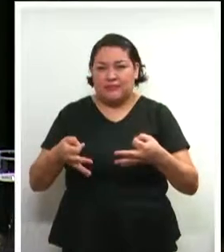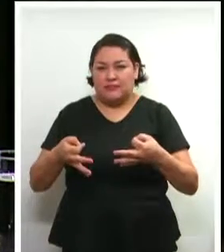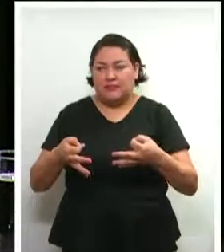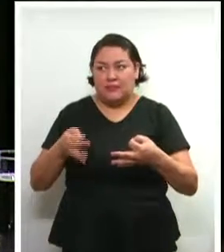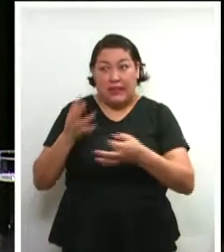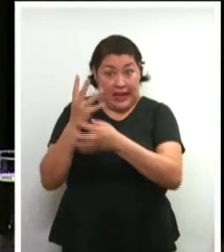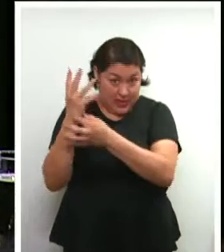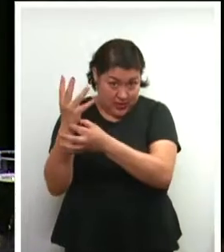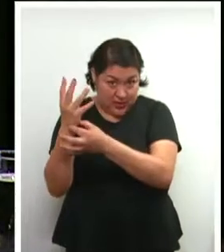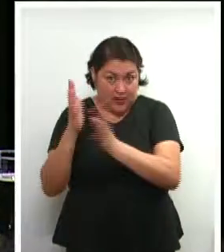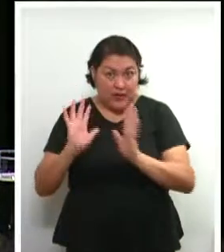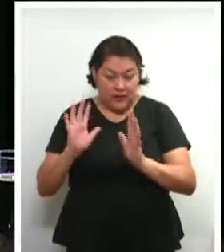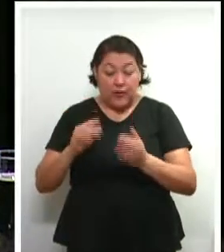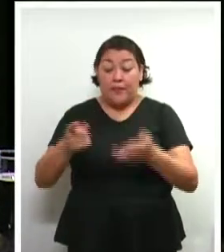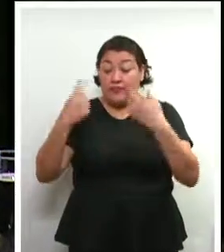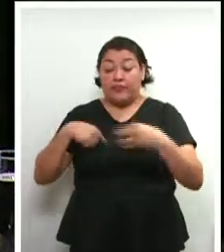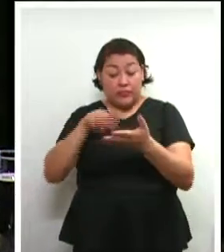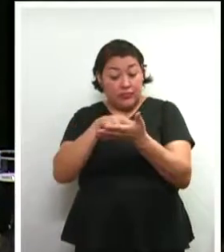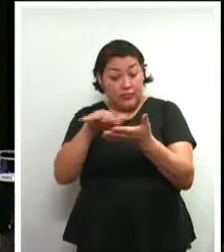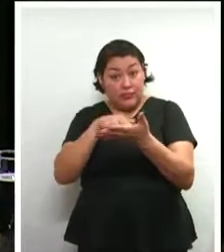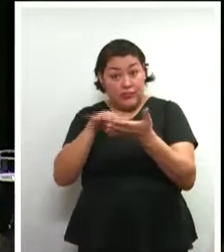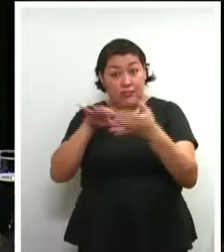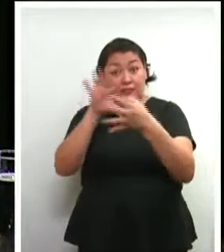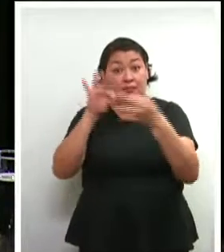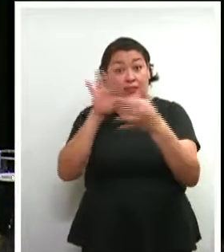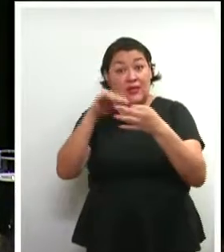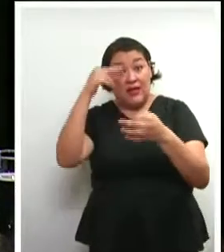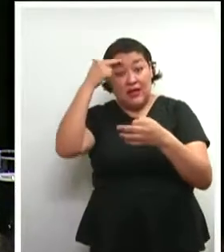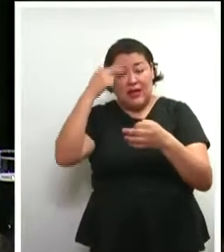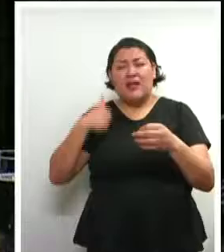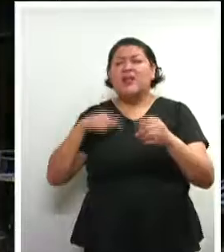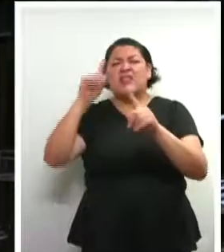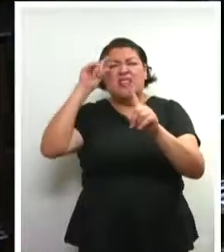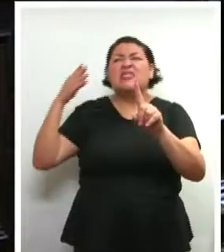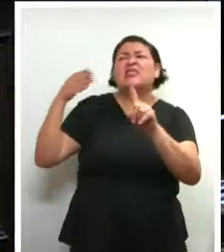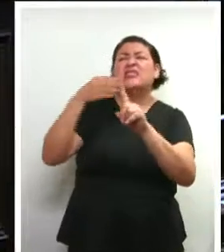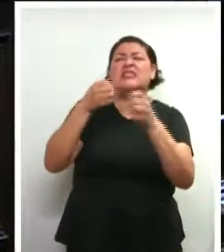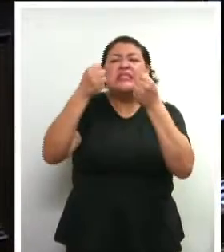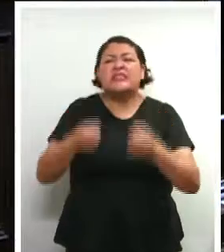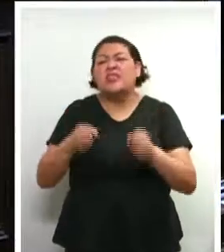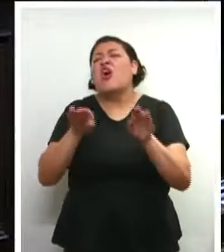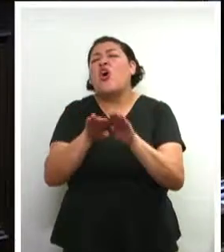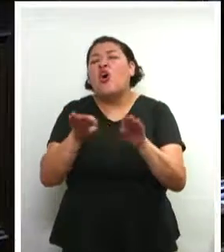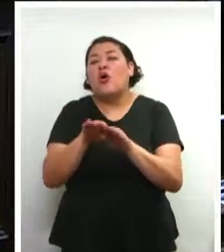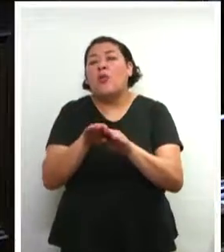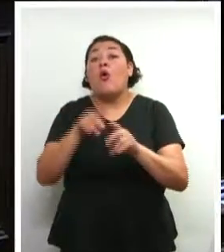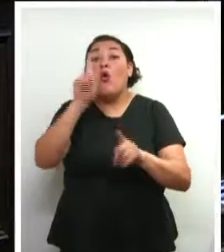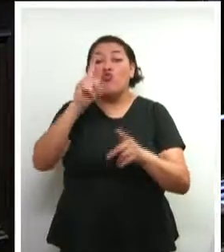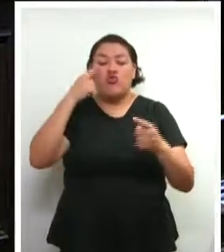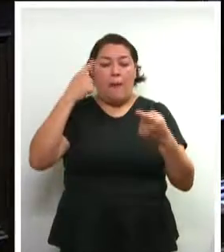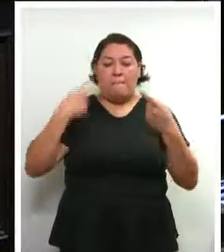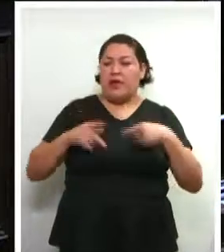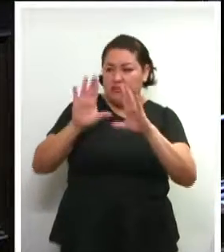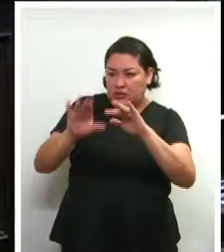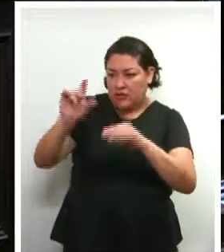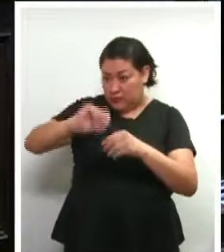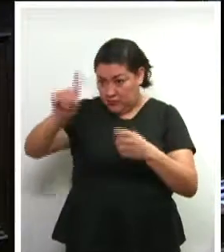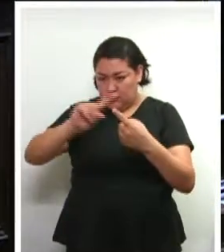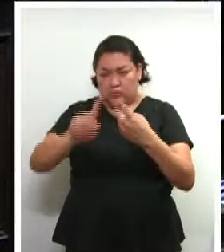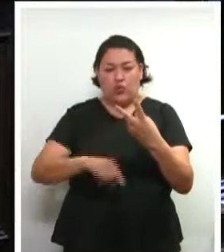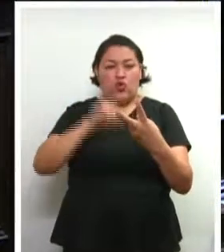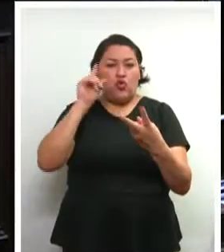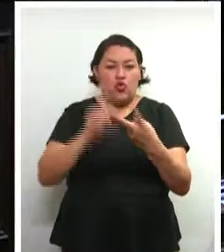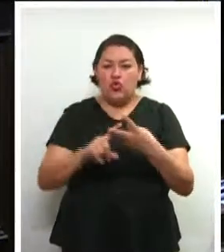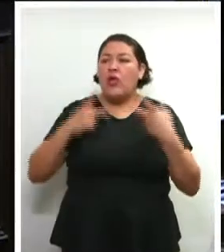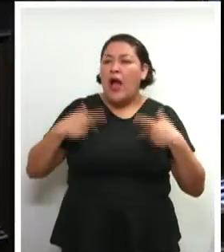cita. Sigue diciendo que considera que esto se logra estableciendo políticas de profesionalización, un servicio profesional